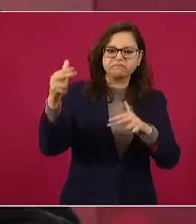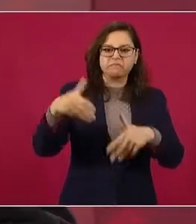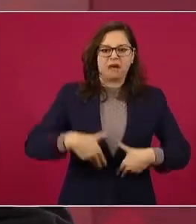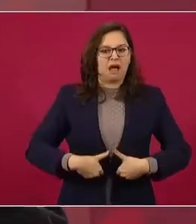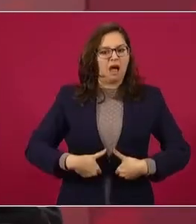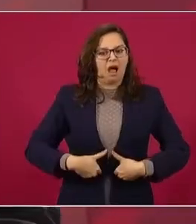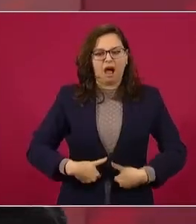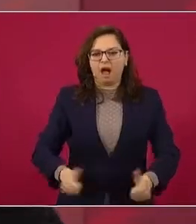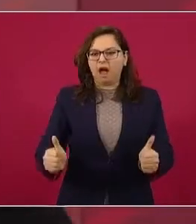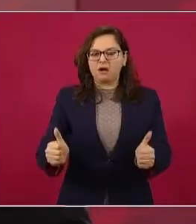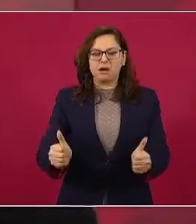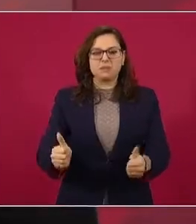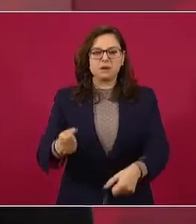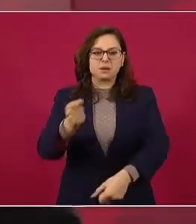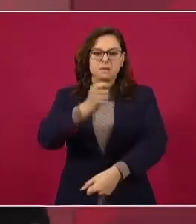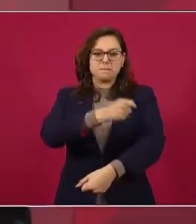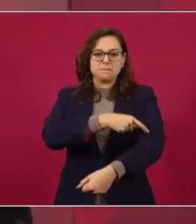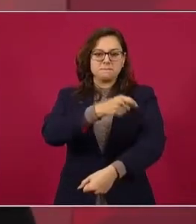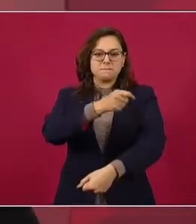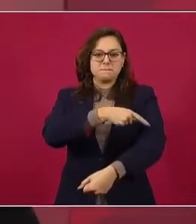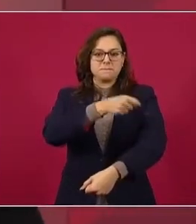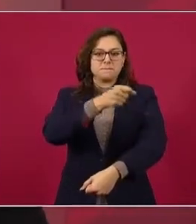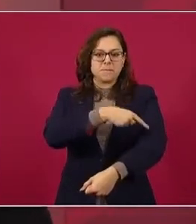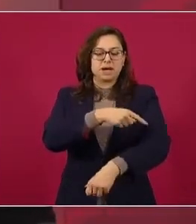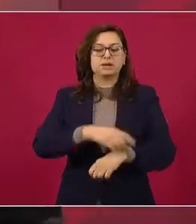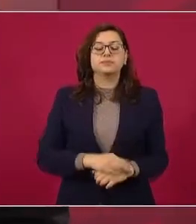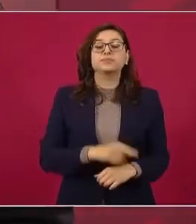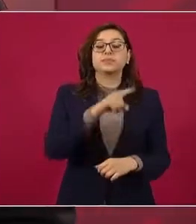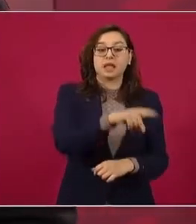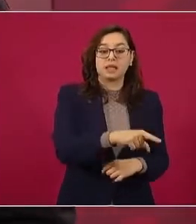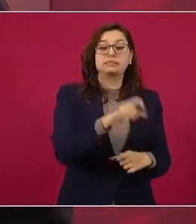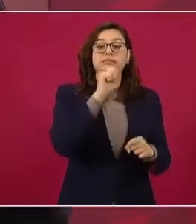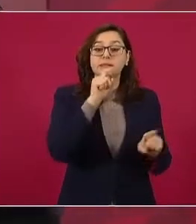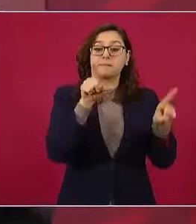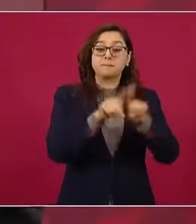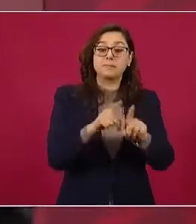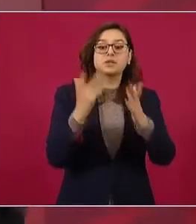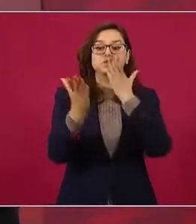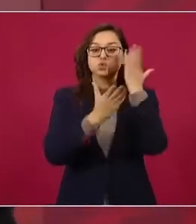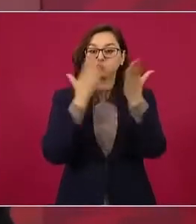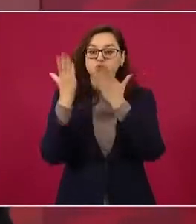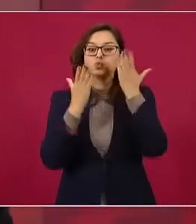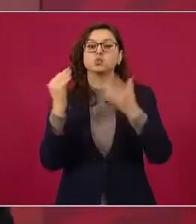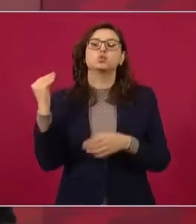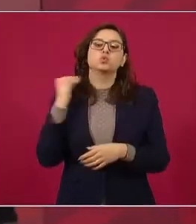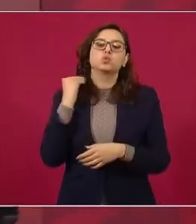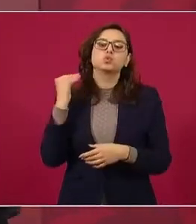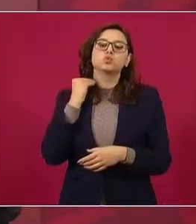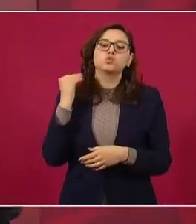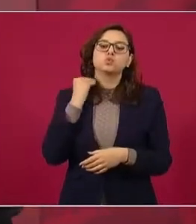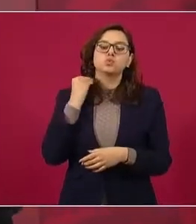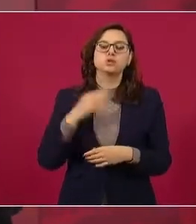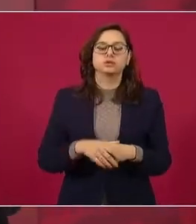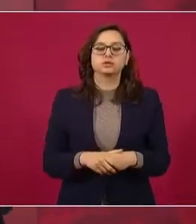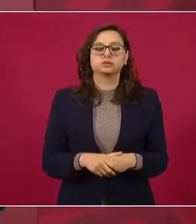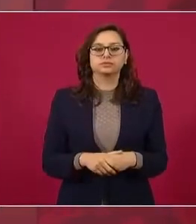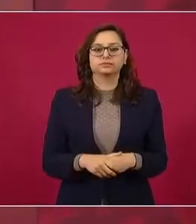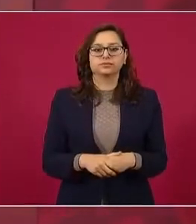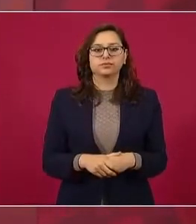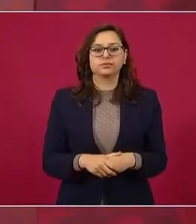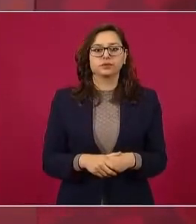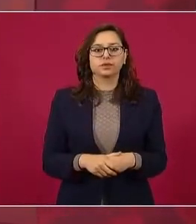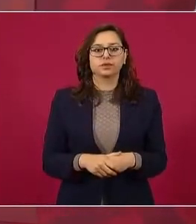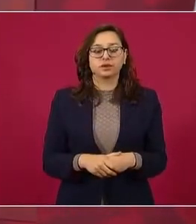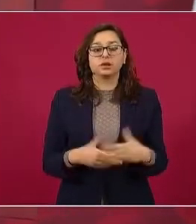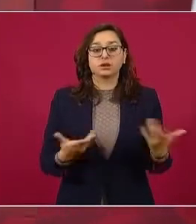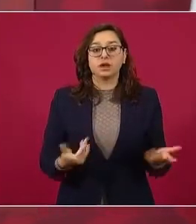Siendo maestro, al mismo tiempo estudiaba Derecho cuando el movimiento del 68. ¿Y cómo era? Y sigue siendo,